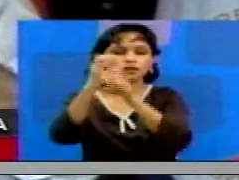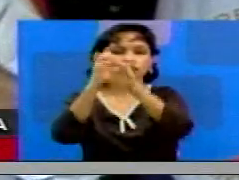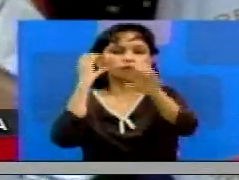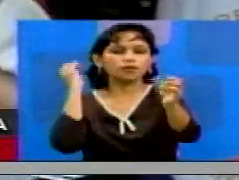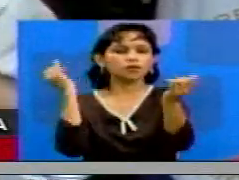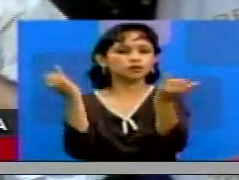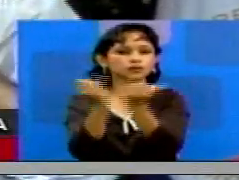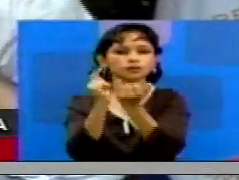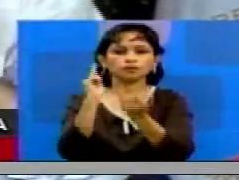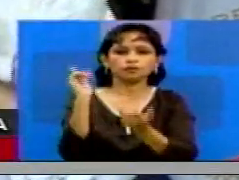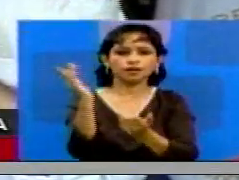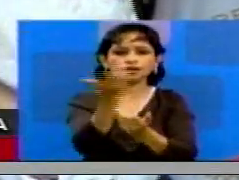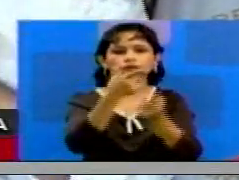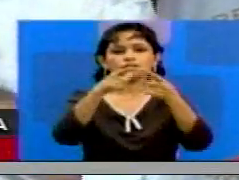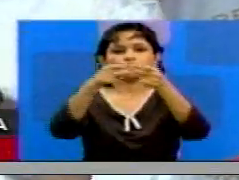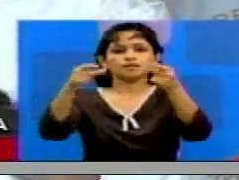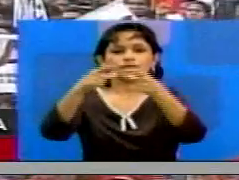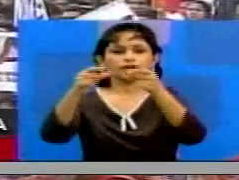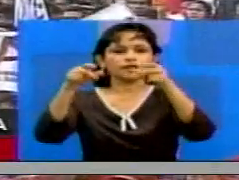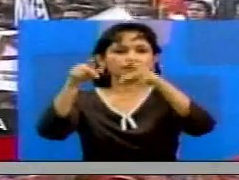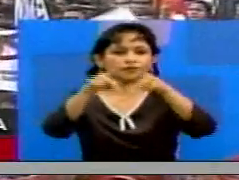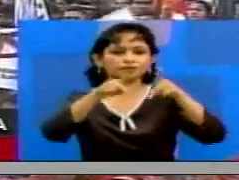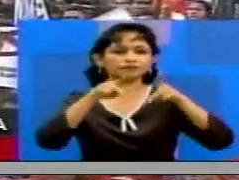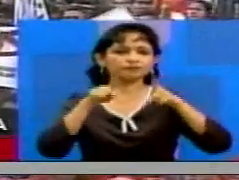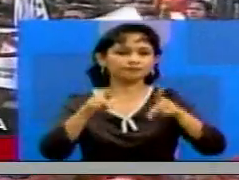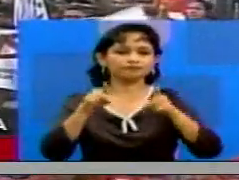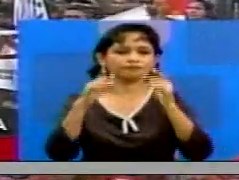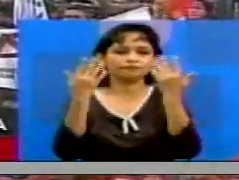2 córdobas con 50 centavos para todos los managuas.